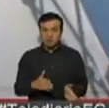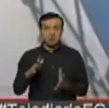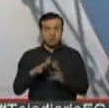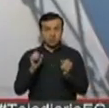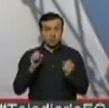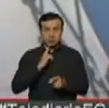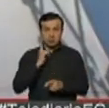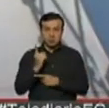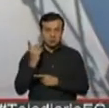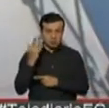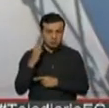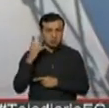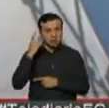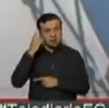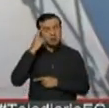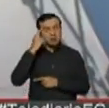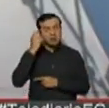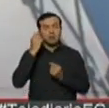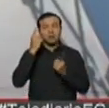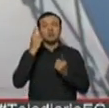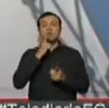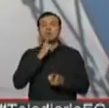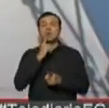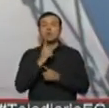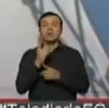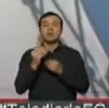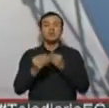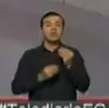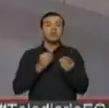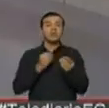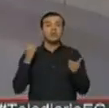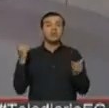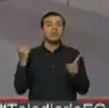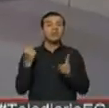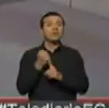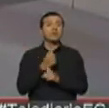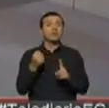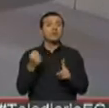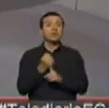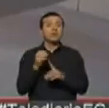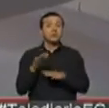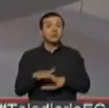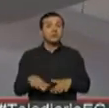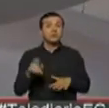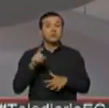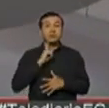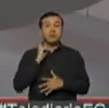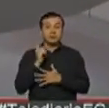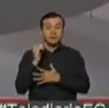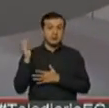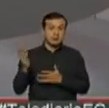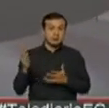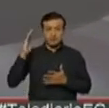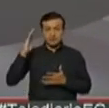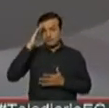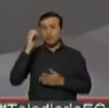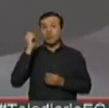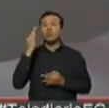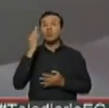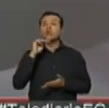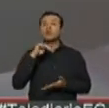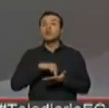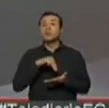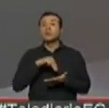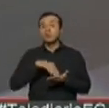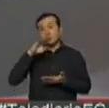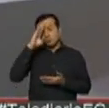sin embargo, siguen llamando la atención los hechos de violencia que se generan y que pues necesitan la presencia policial. ¿Cuántos miembros de